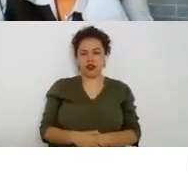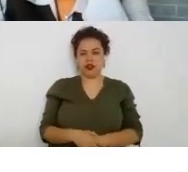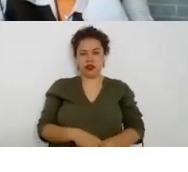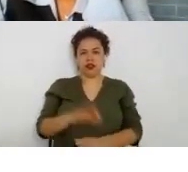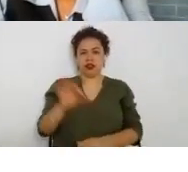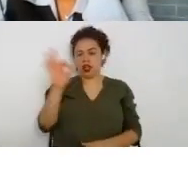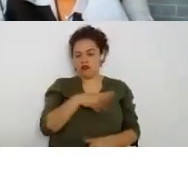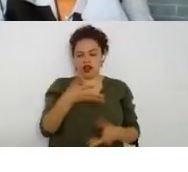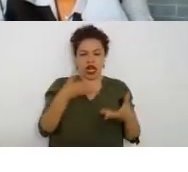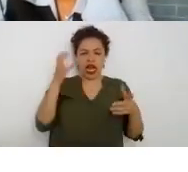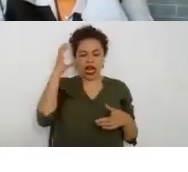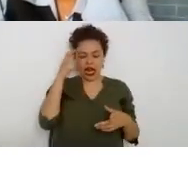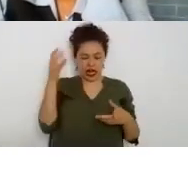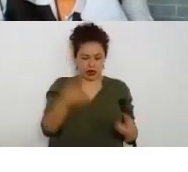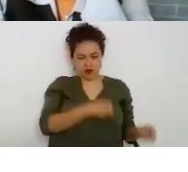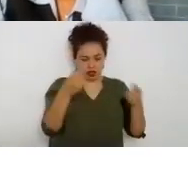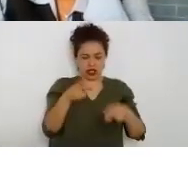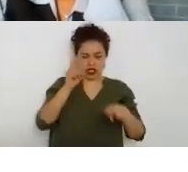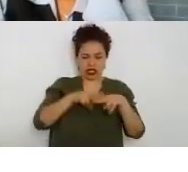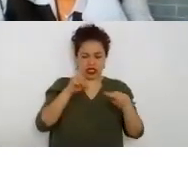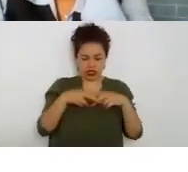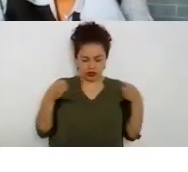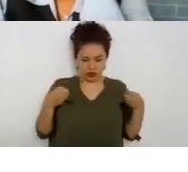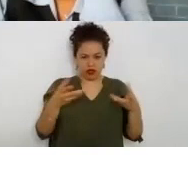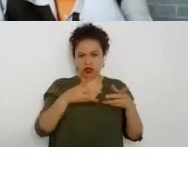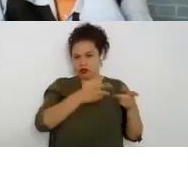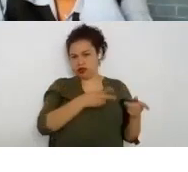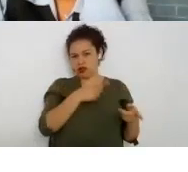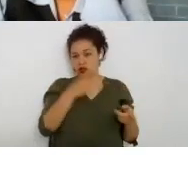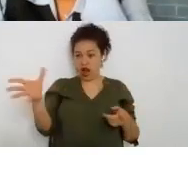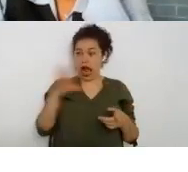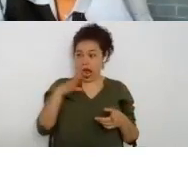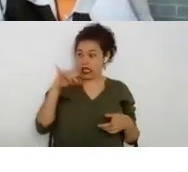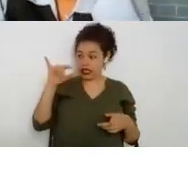alguna camilla, alguna silla de ruedas y demás. ¿De acuerdo?